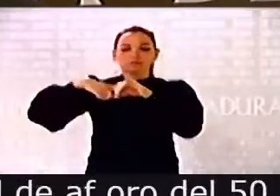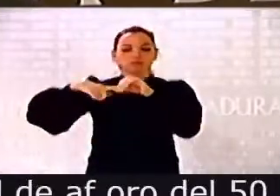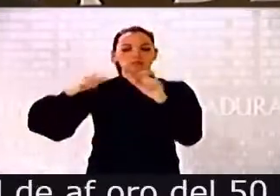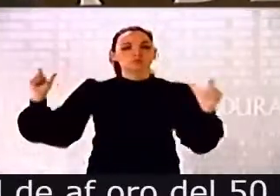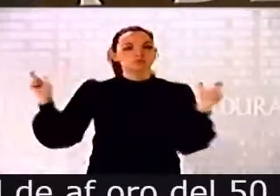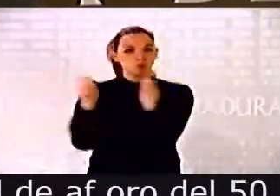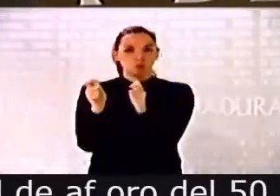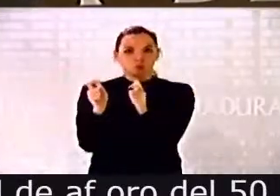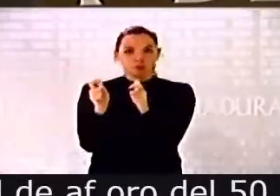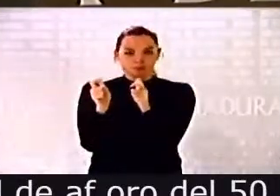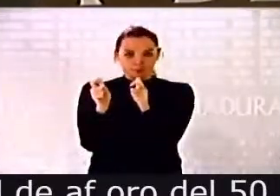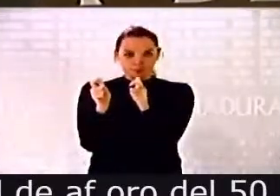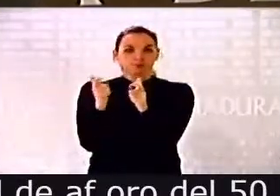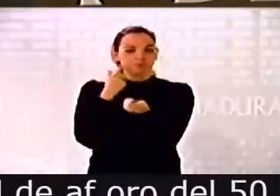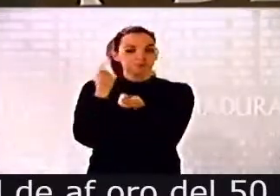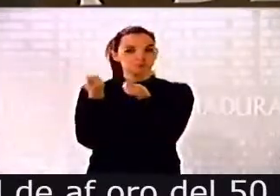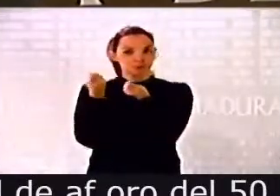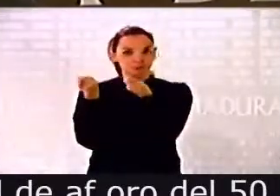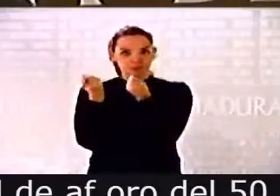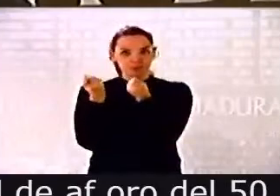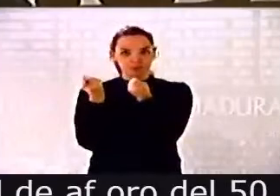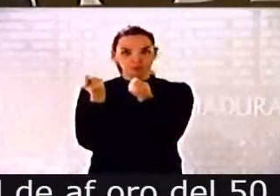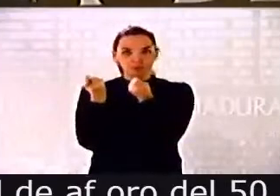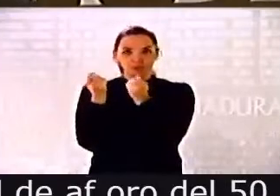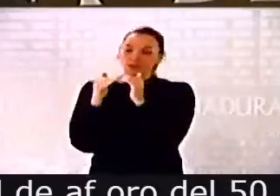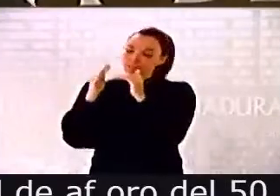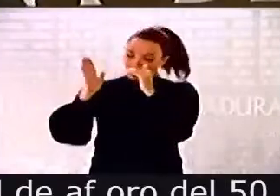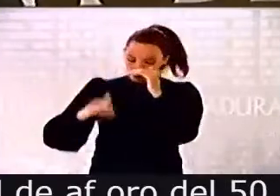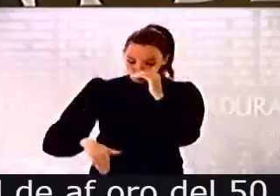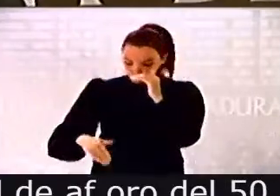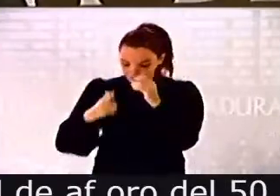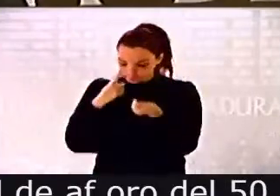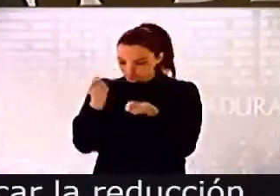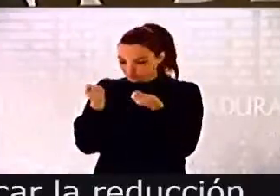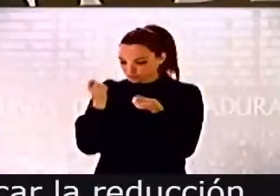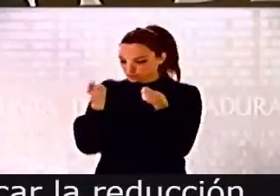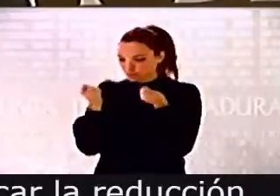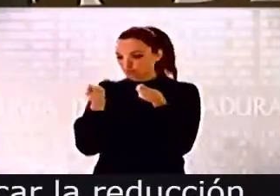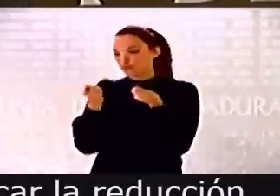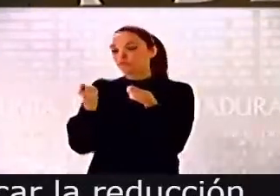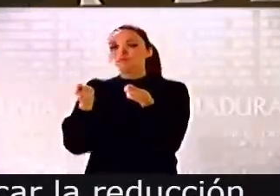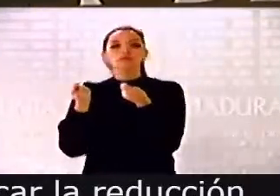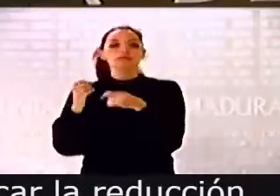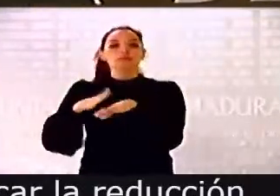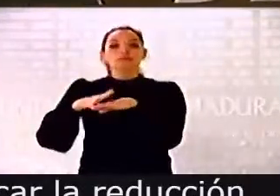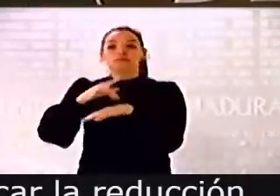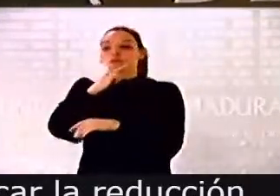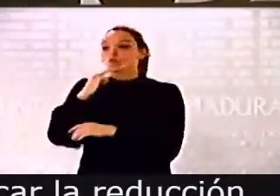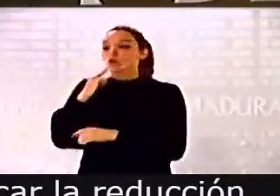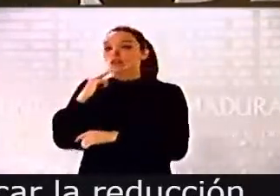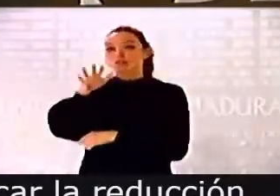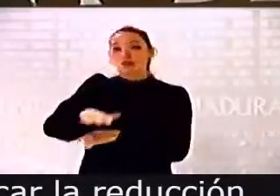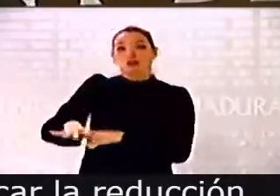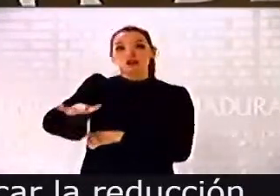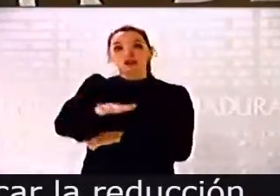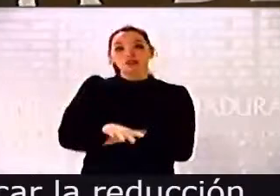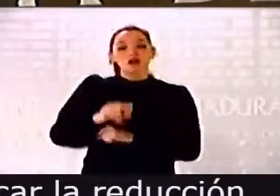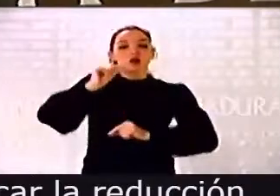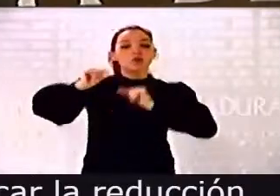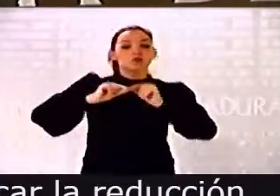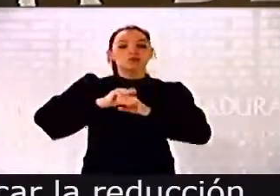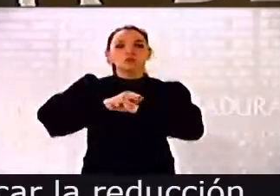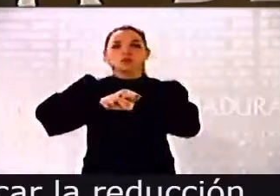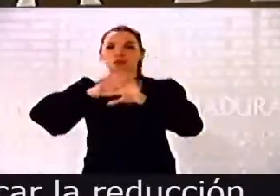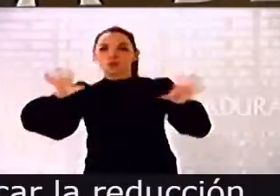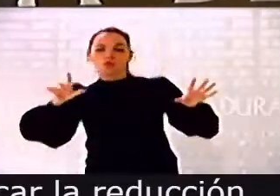aforos, los vamos a bajar esos aforos de tal suerte que seamos capaces de controlar la transmisión